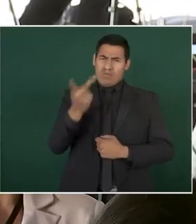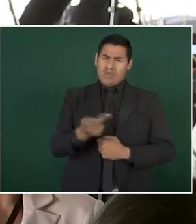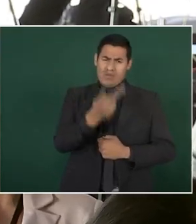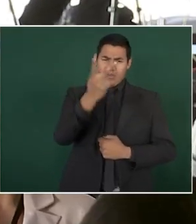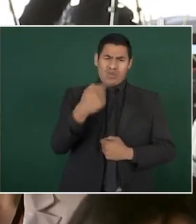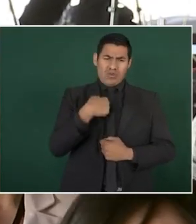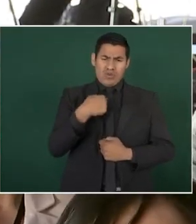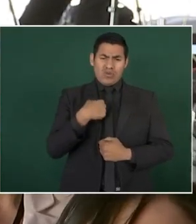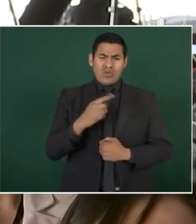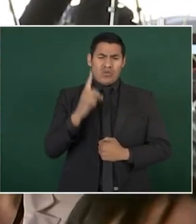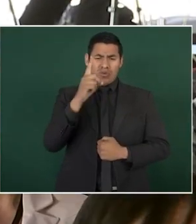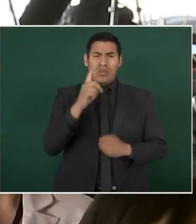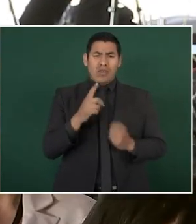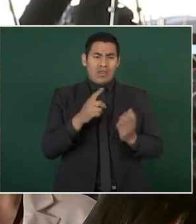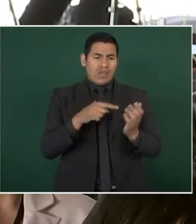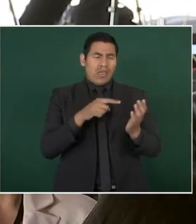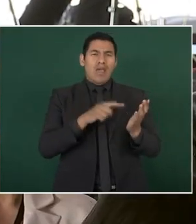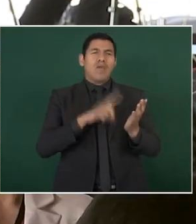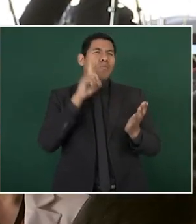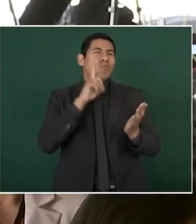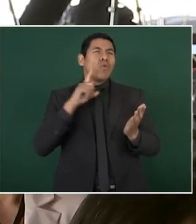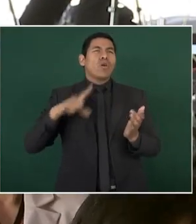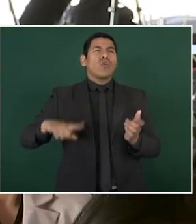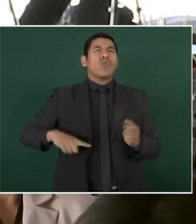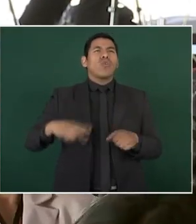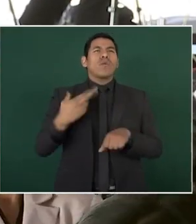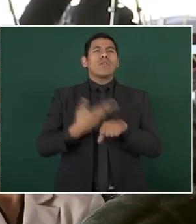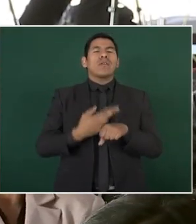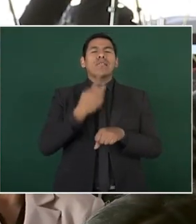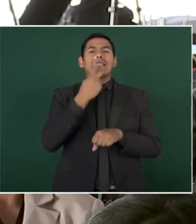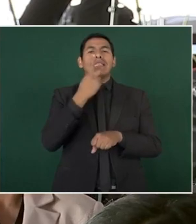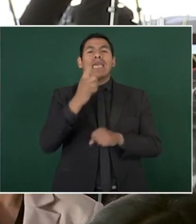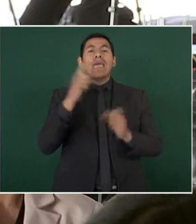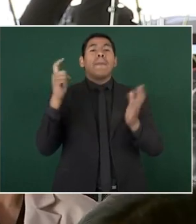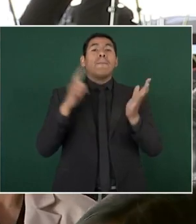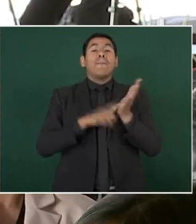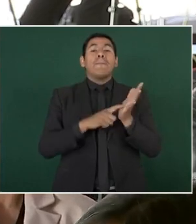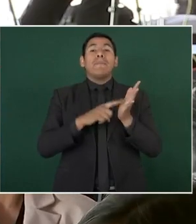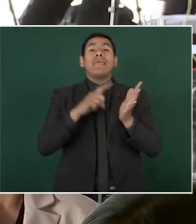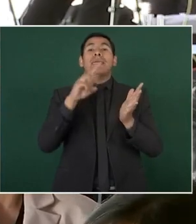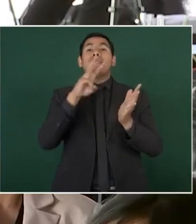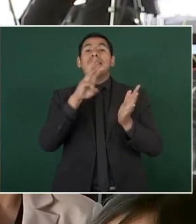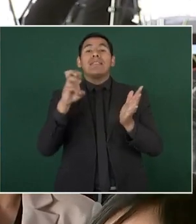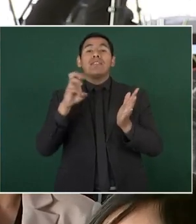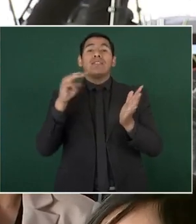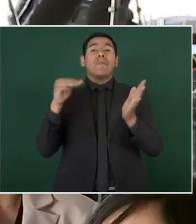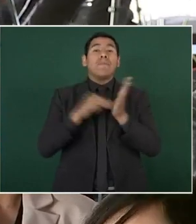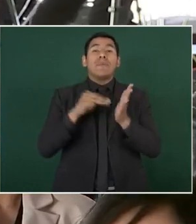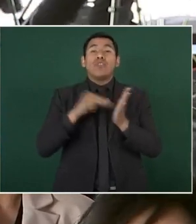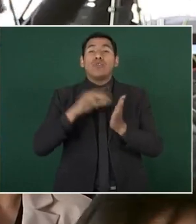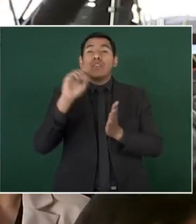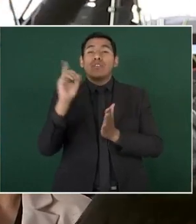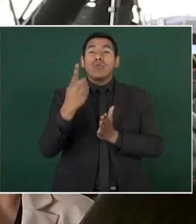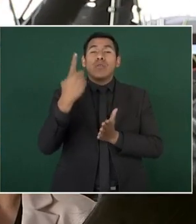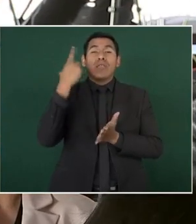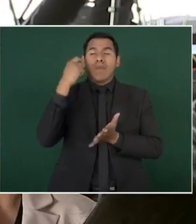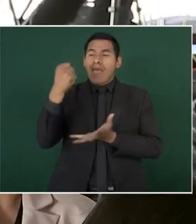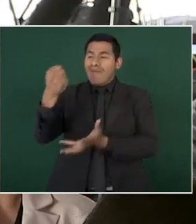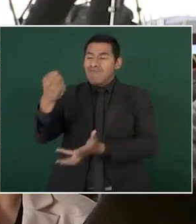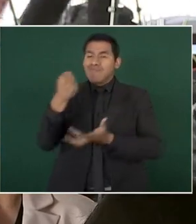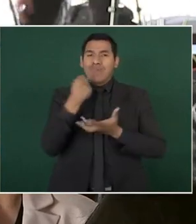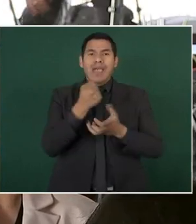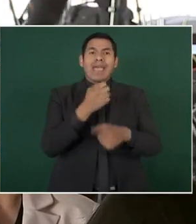muy interesante esta nota que da la gobernadora de 1.300 millones de dólares para generar energía eléctrica en Baja